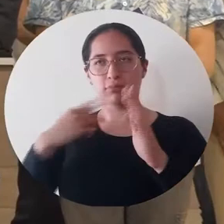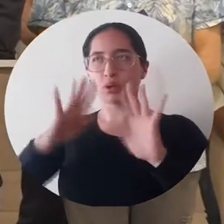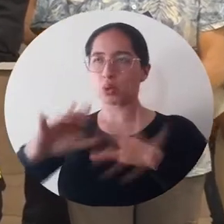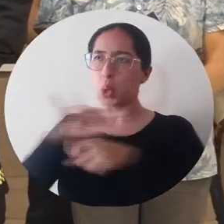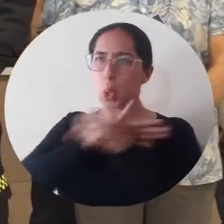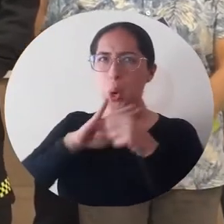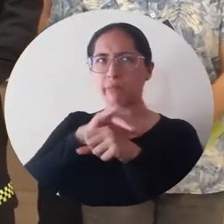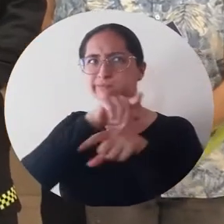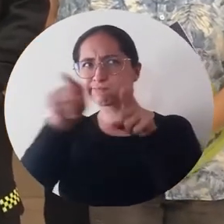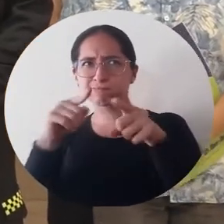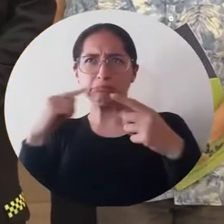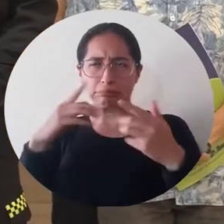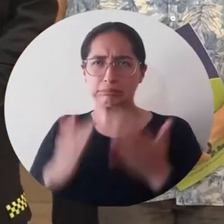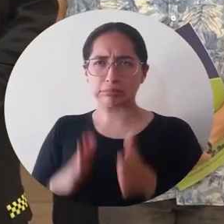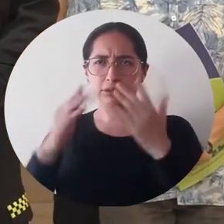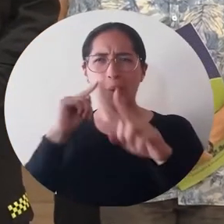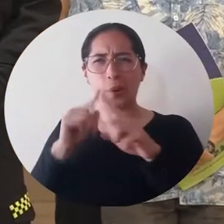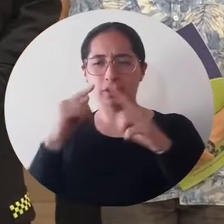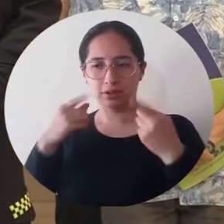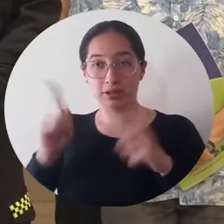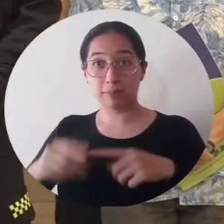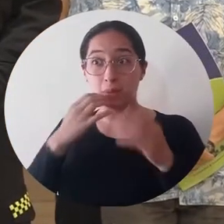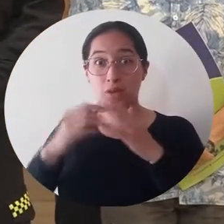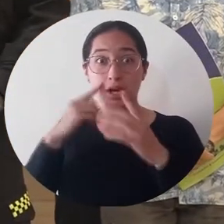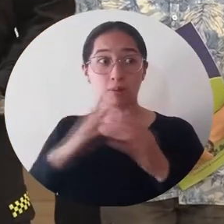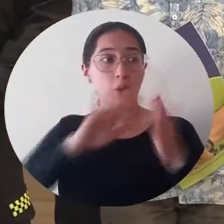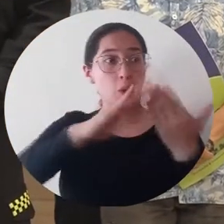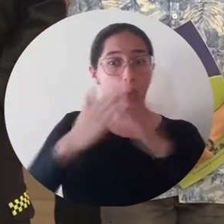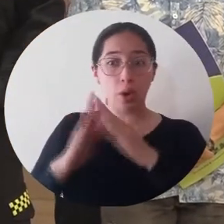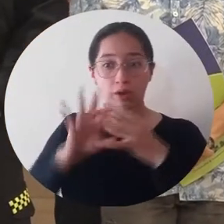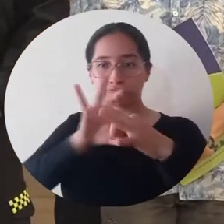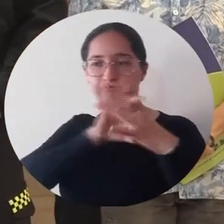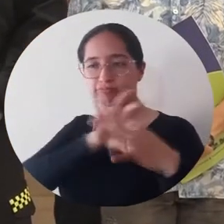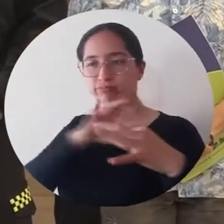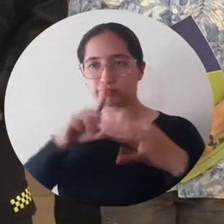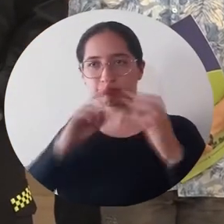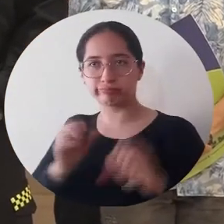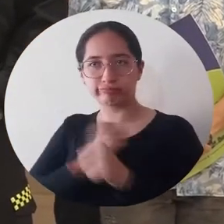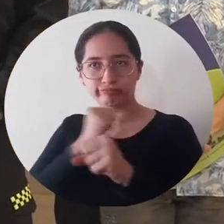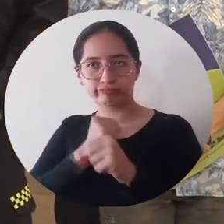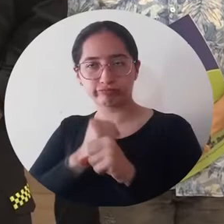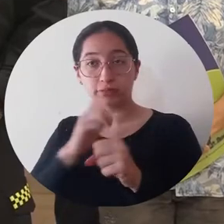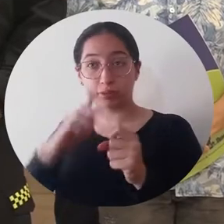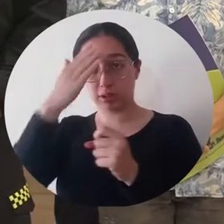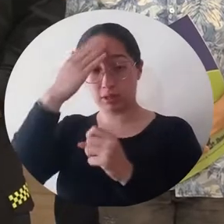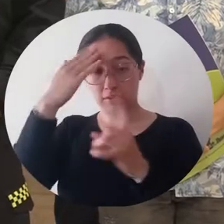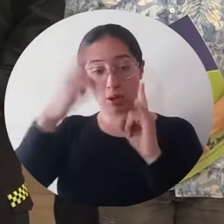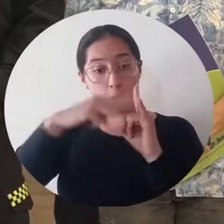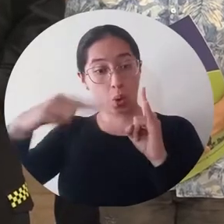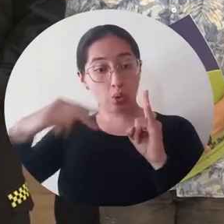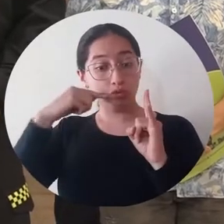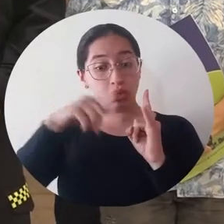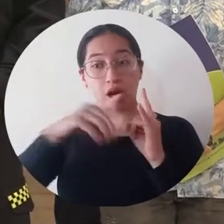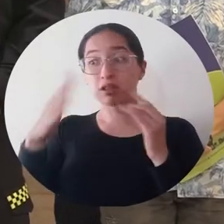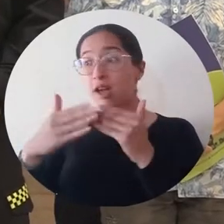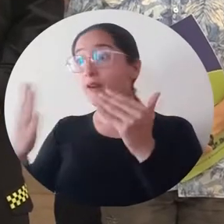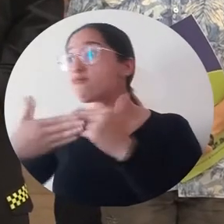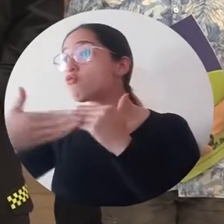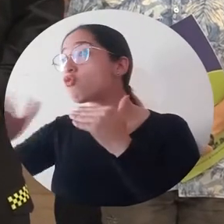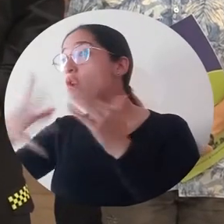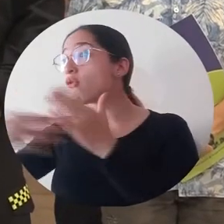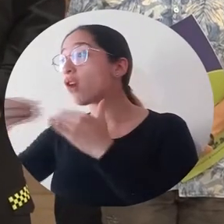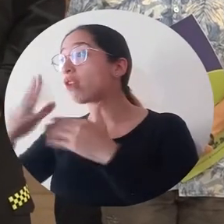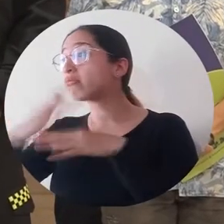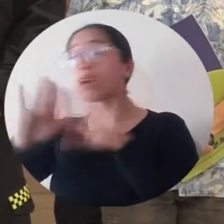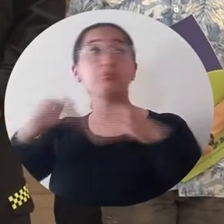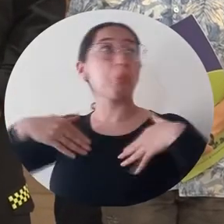también de trabajar de la mano con nuestras comunidades, porque el tema de la inseguridad no termina en la puerta de la universidad, a partir de ahí comienza y queremos que toda la ciudad